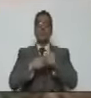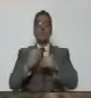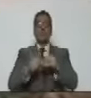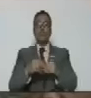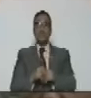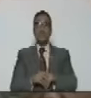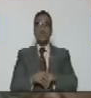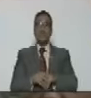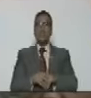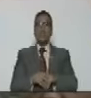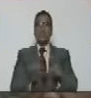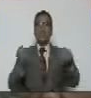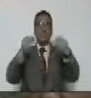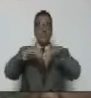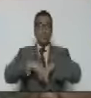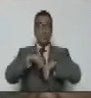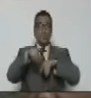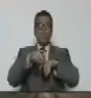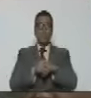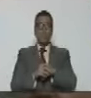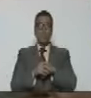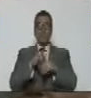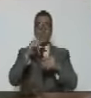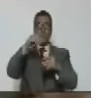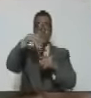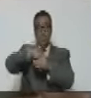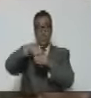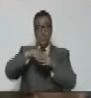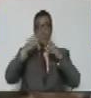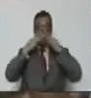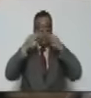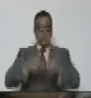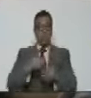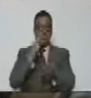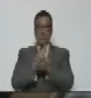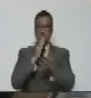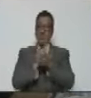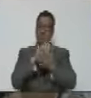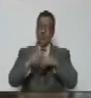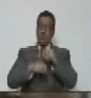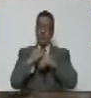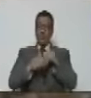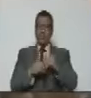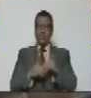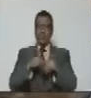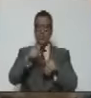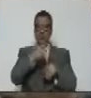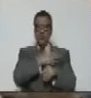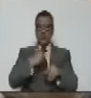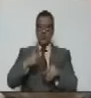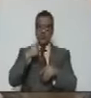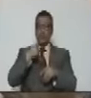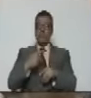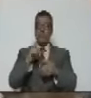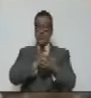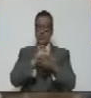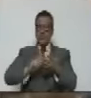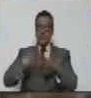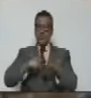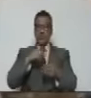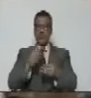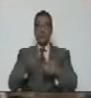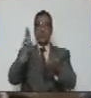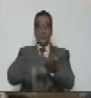cumplido con los acuerdos electorales, garantías que siempre damos, pero si las querían por escrito se las